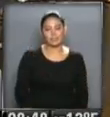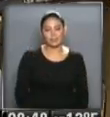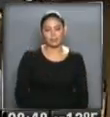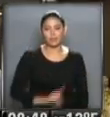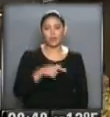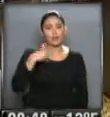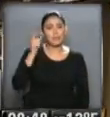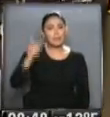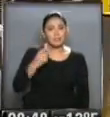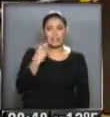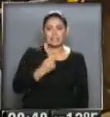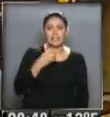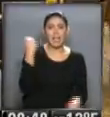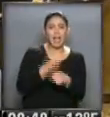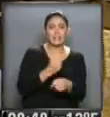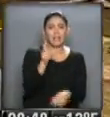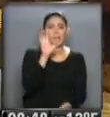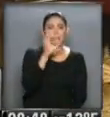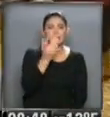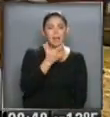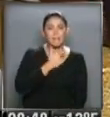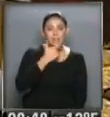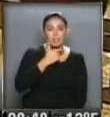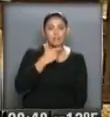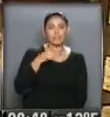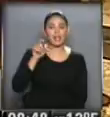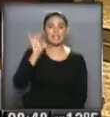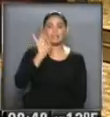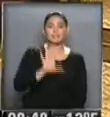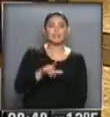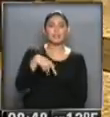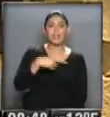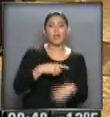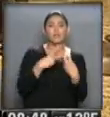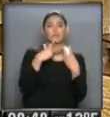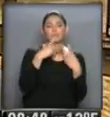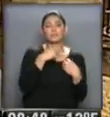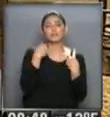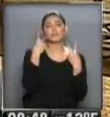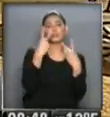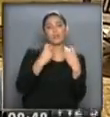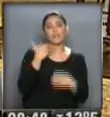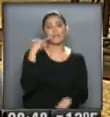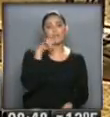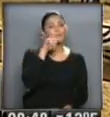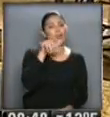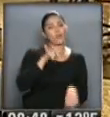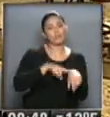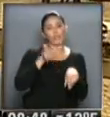como esta persona que viajaba a Mendoza, que hicimos recién, que se iba, que le dijeron que su vuelo estaba programado para las